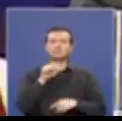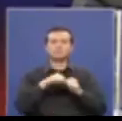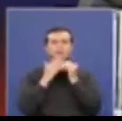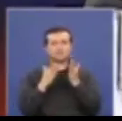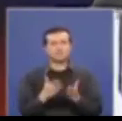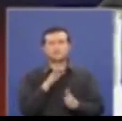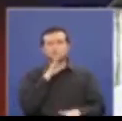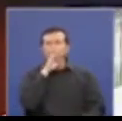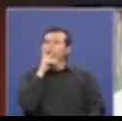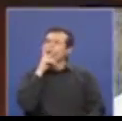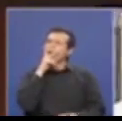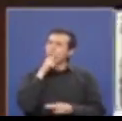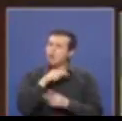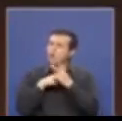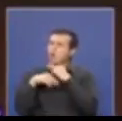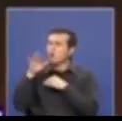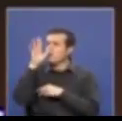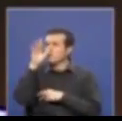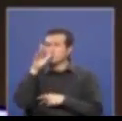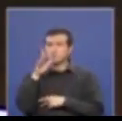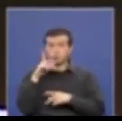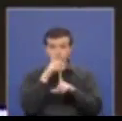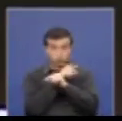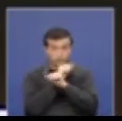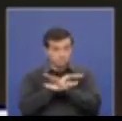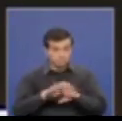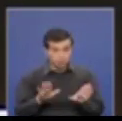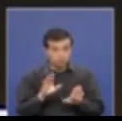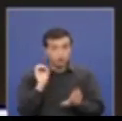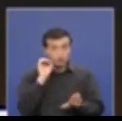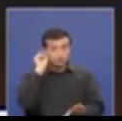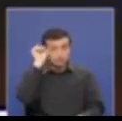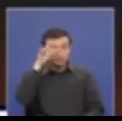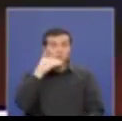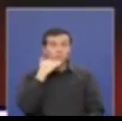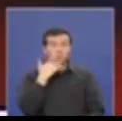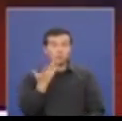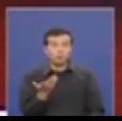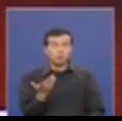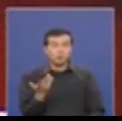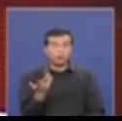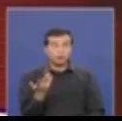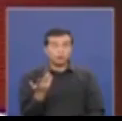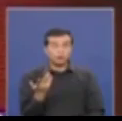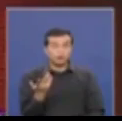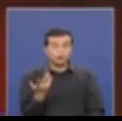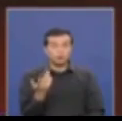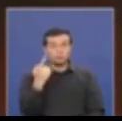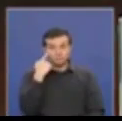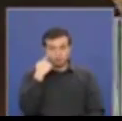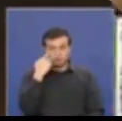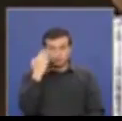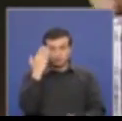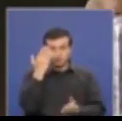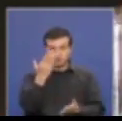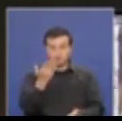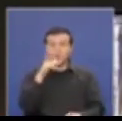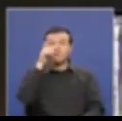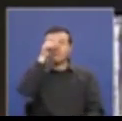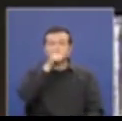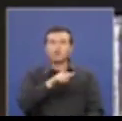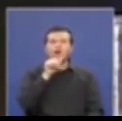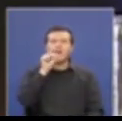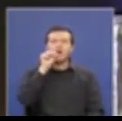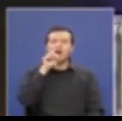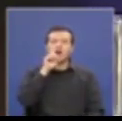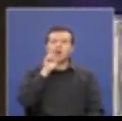verdad, de la gente. ¿Esto tenemos video o solo el tweet? ¿Ah? Y aquí está, ¿no? Este tipejo,